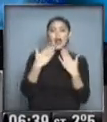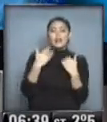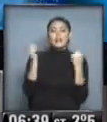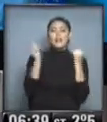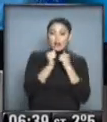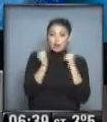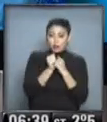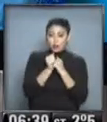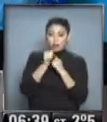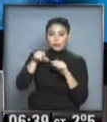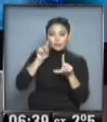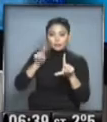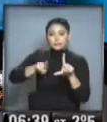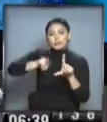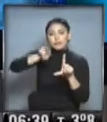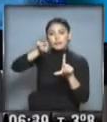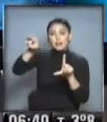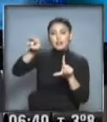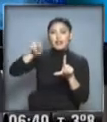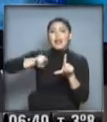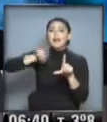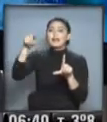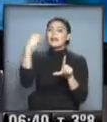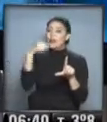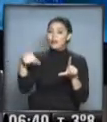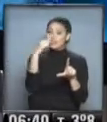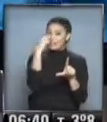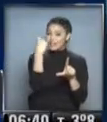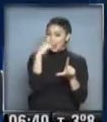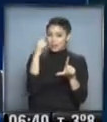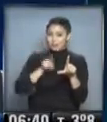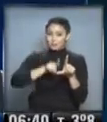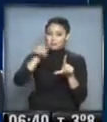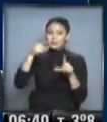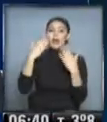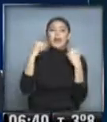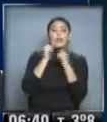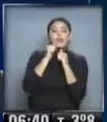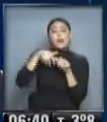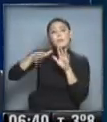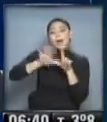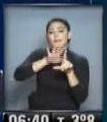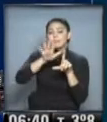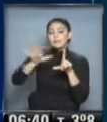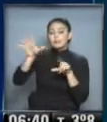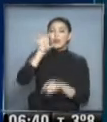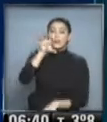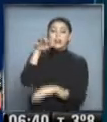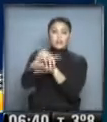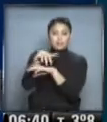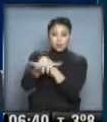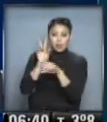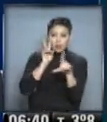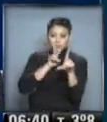ya se está retirando del país, pero que todavía está dando condiciones de inestabilidad, bien en el norte de Misiones, en el